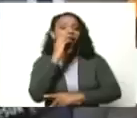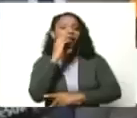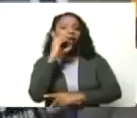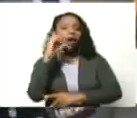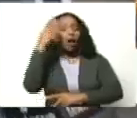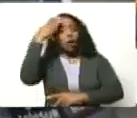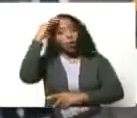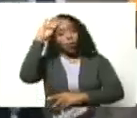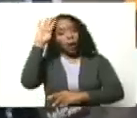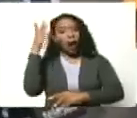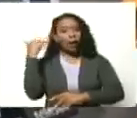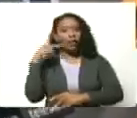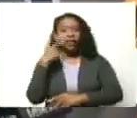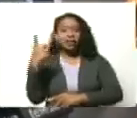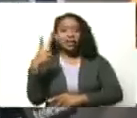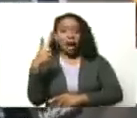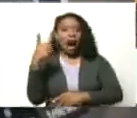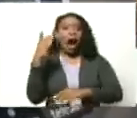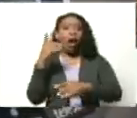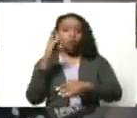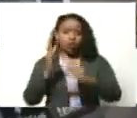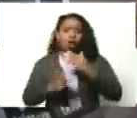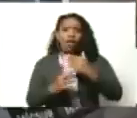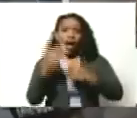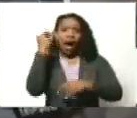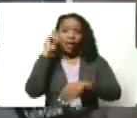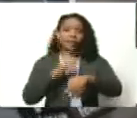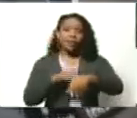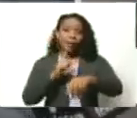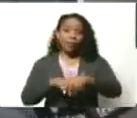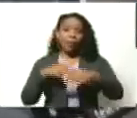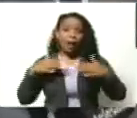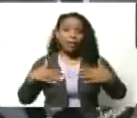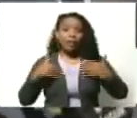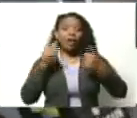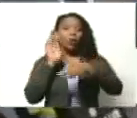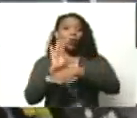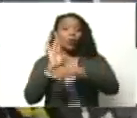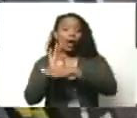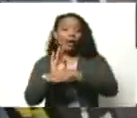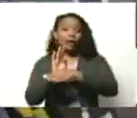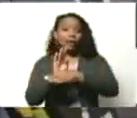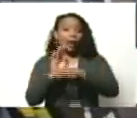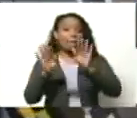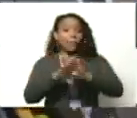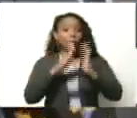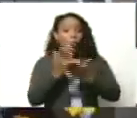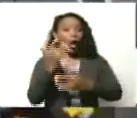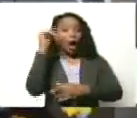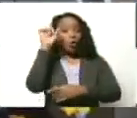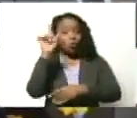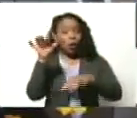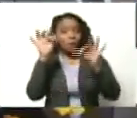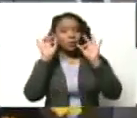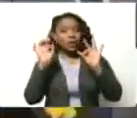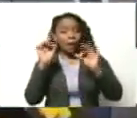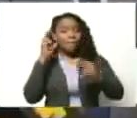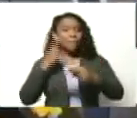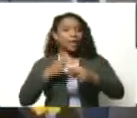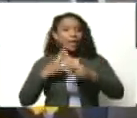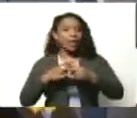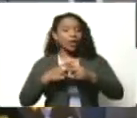él decía que había tiempo para salvar el planeta. Decía, hay una especie en peligro de